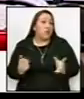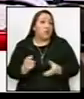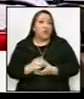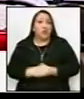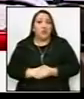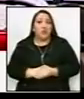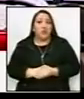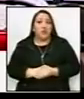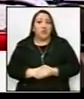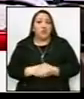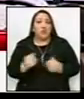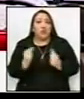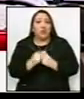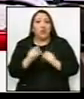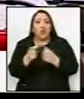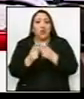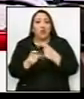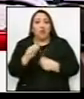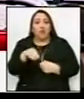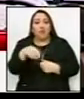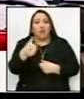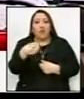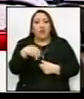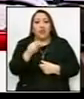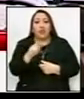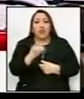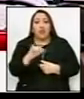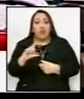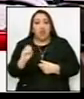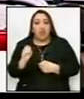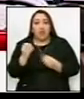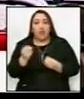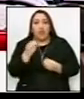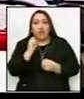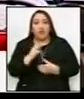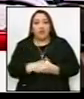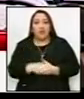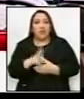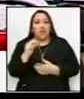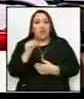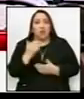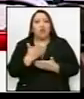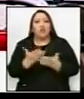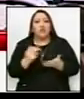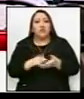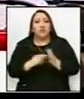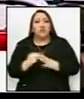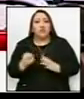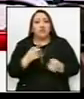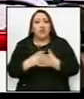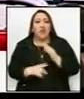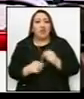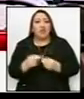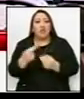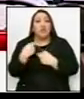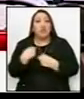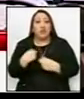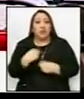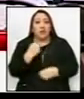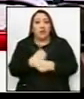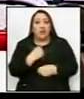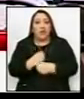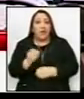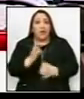con el congresista Mantilla cuando sostiene de que no hay elementos para señalar que habían roles, funciones,